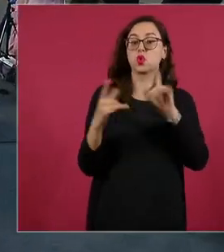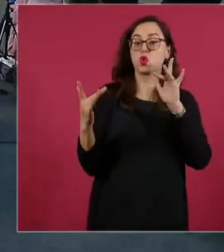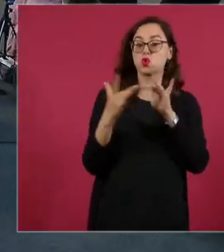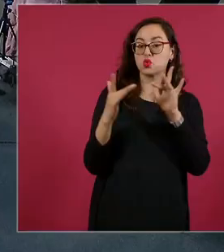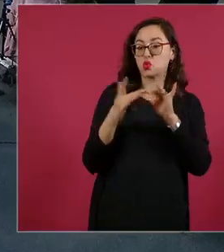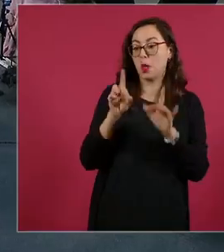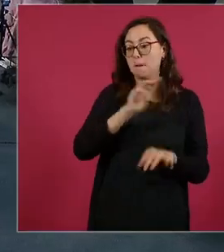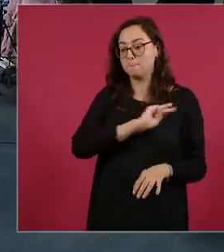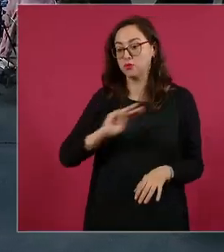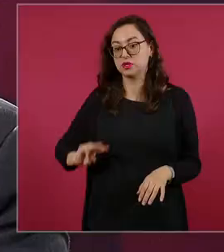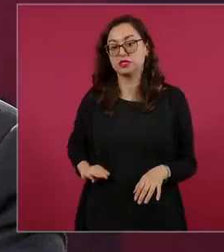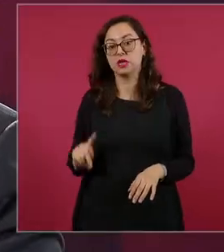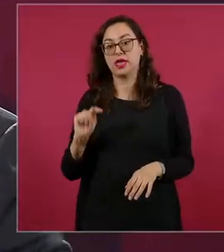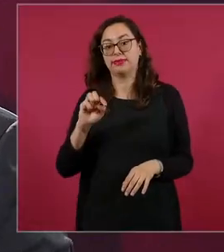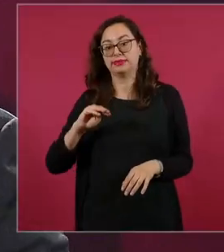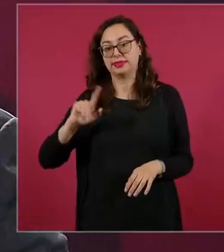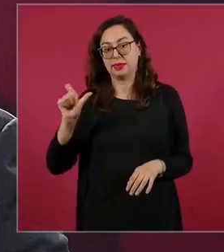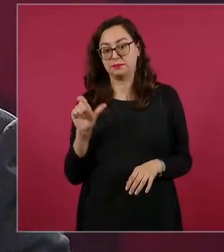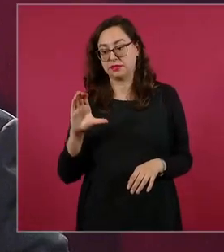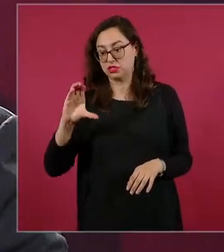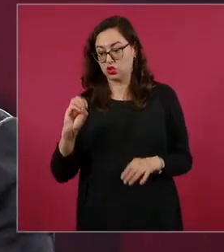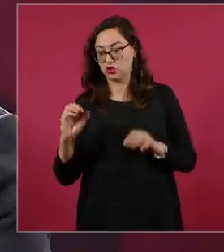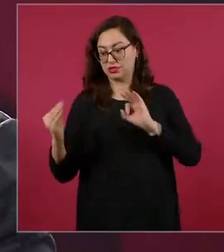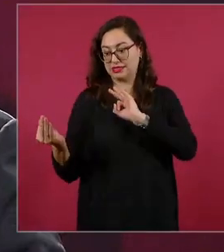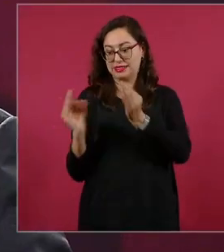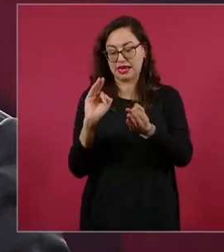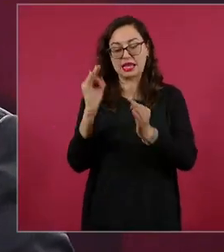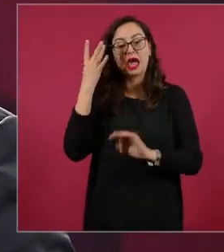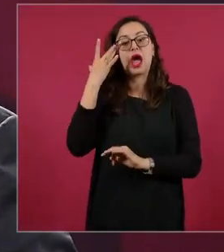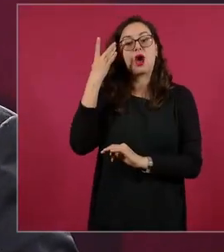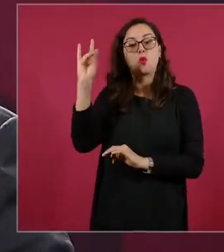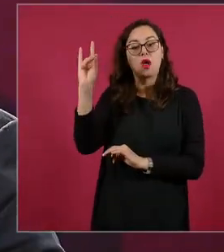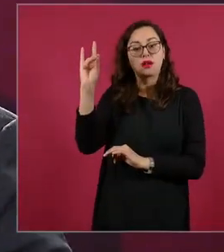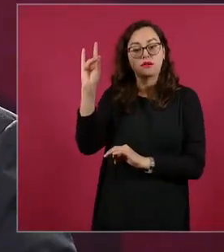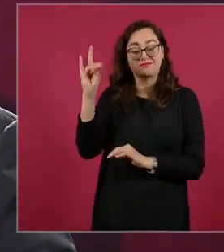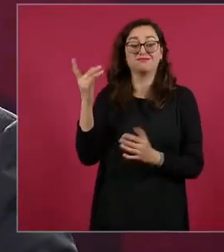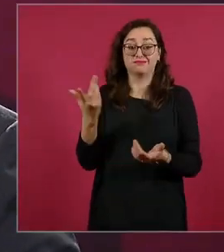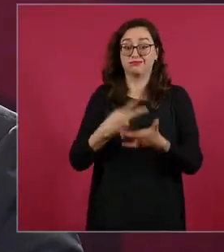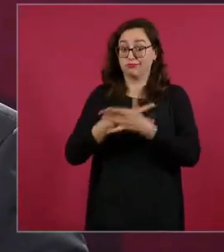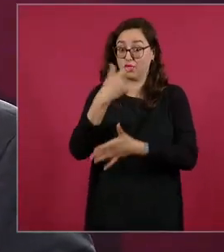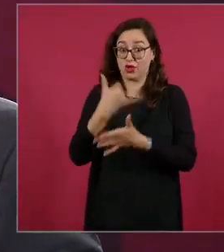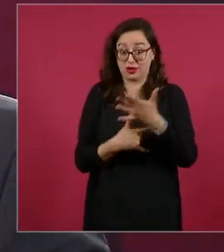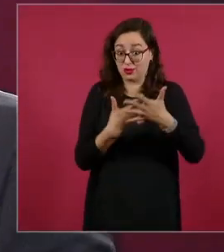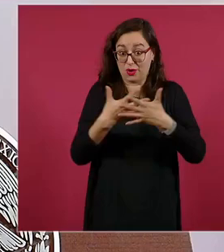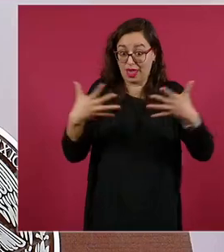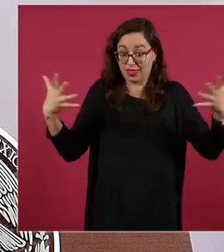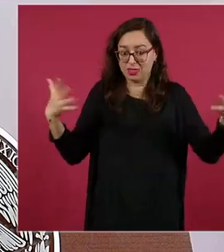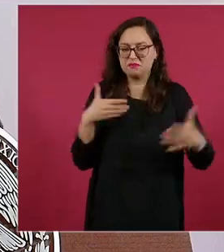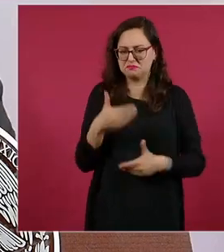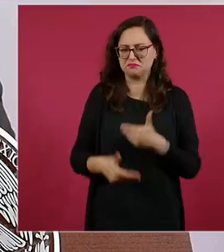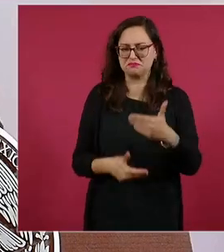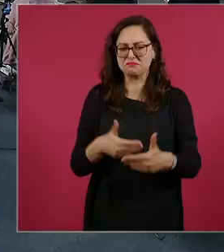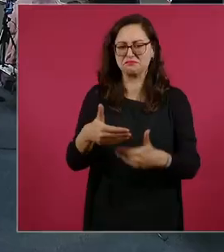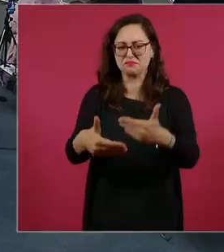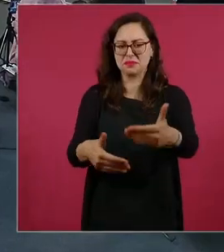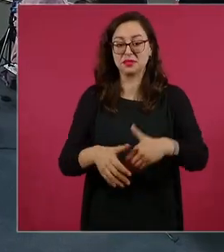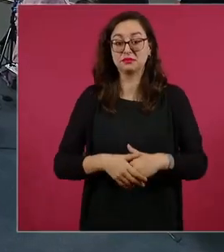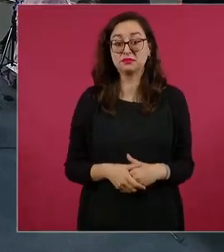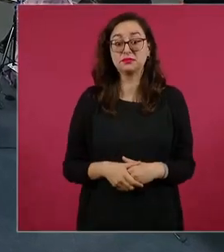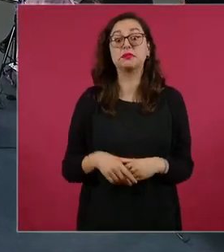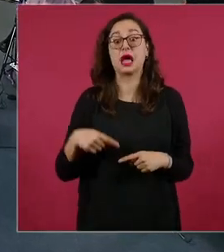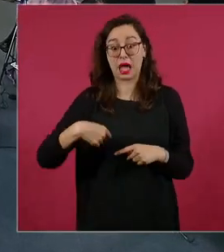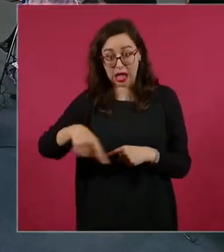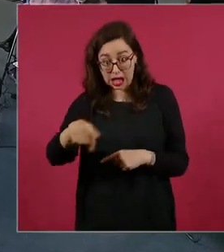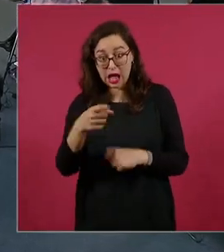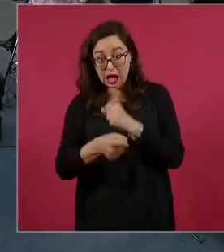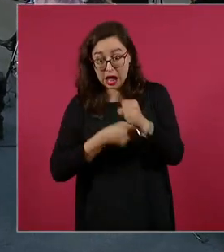el municipio de Temisco porque eso está del lado de Cuernavaca no es un proyecto amplio que está avanzando ¿terminará ya entonces